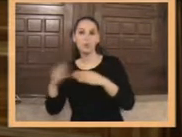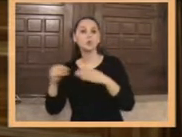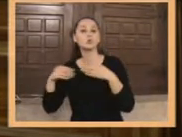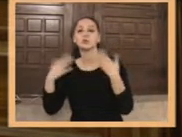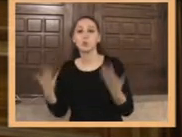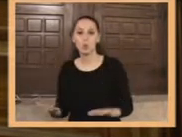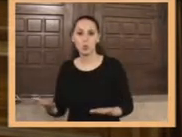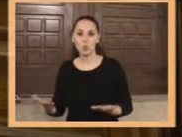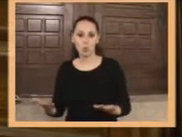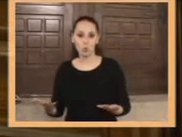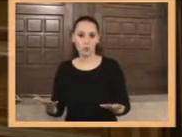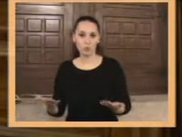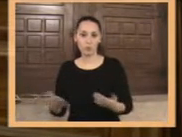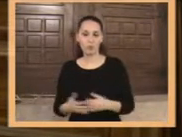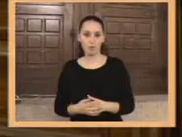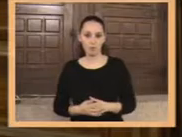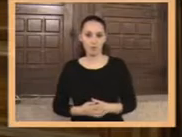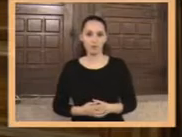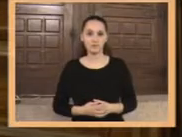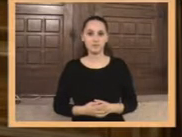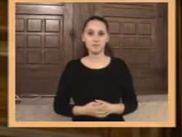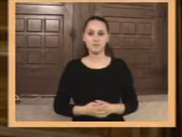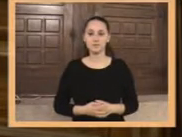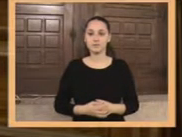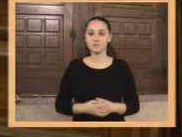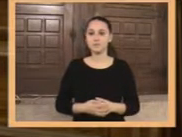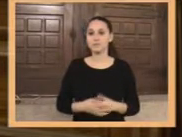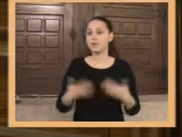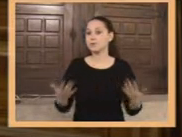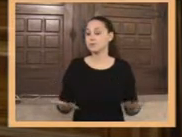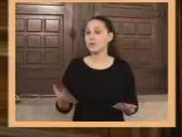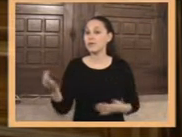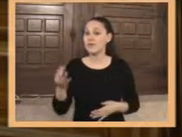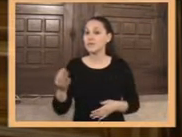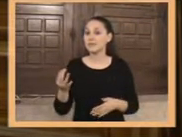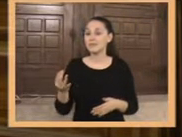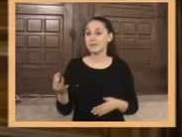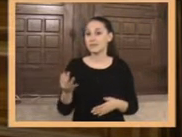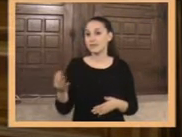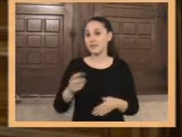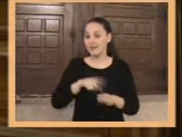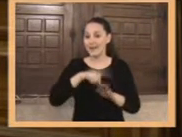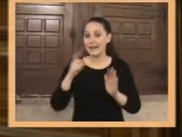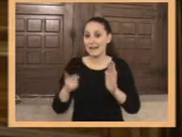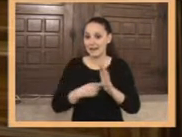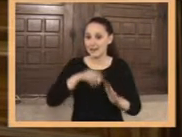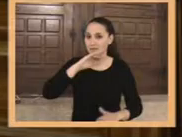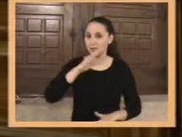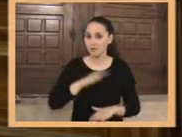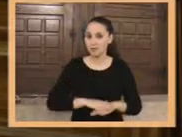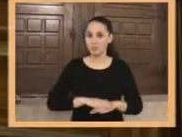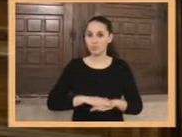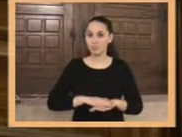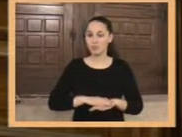entre comillas, vamos a entendernos, una artimaña legal para decir un punto definitivo. Y entonces nosotros lo que